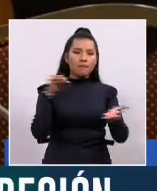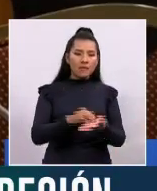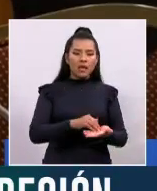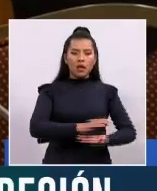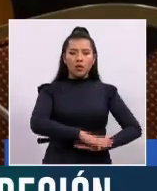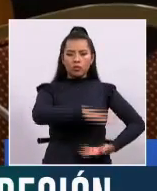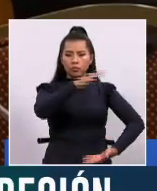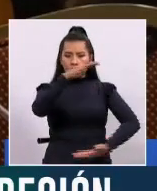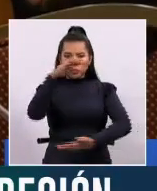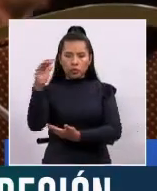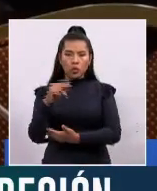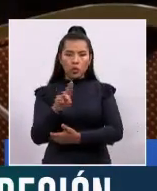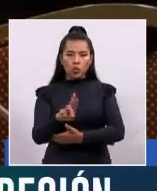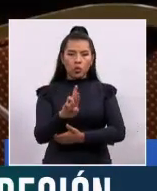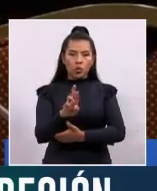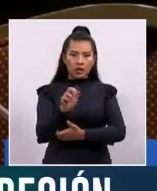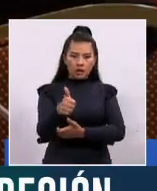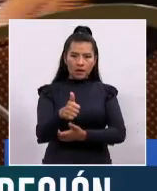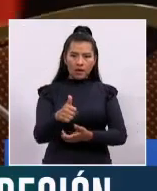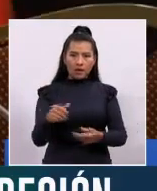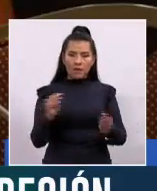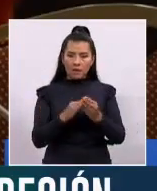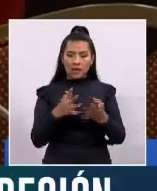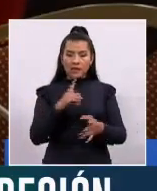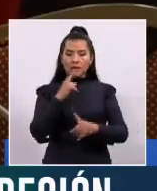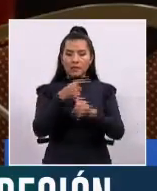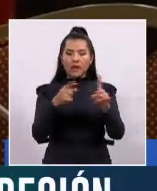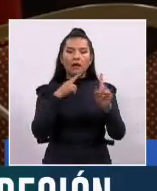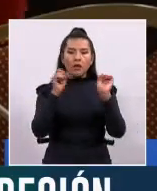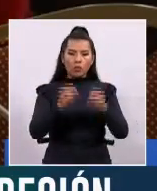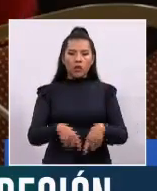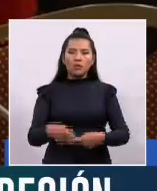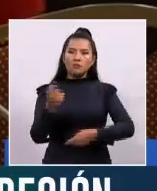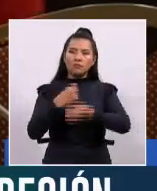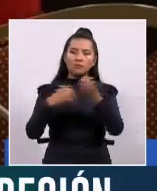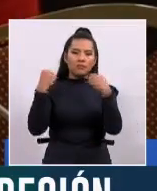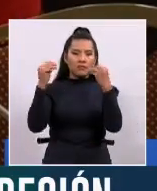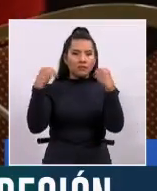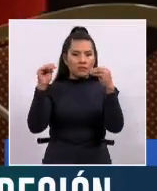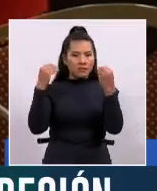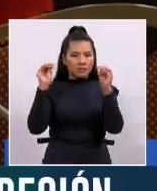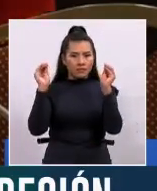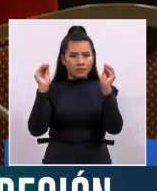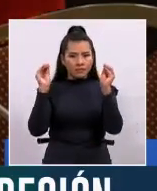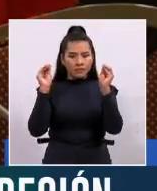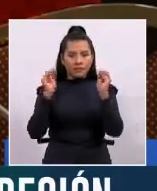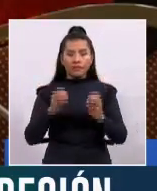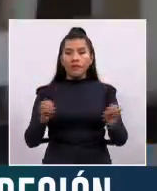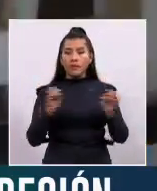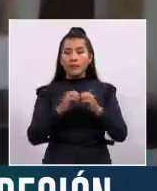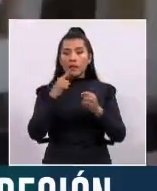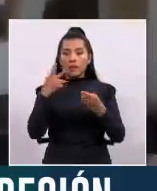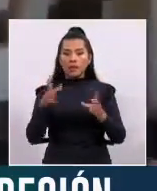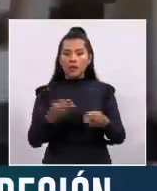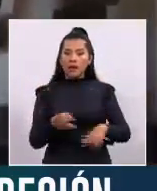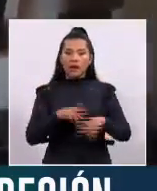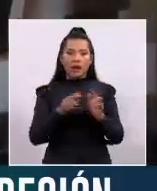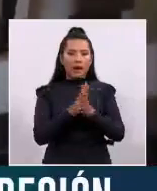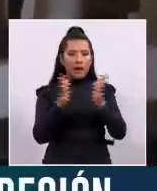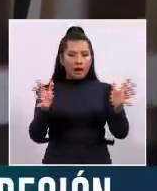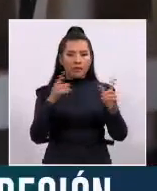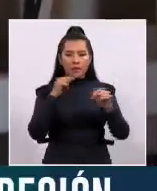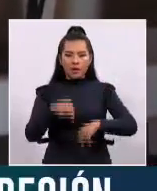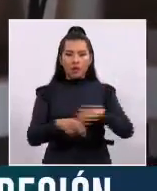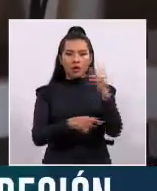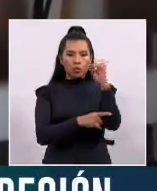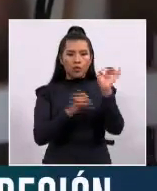toneladas de urea con un excedente exportable del 90%. En este sentido, abrió la posibilidad de que Bolivia se constituya en